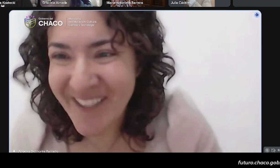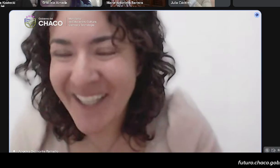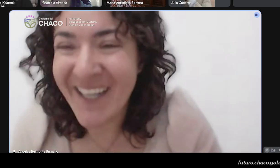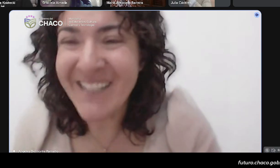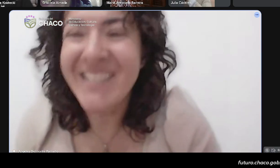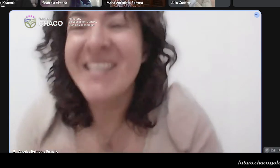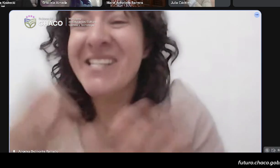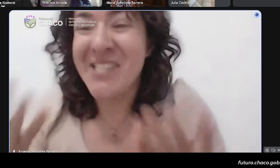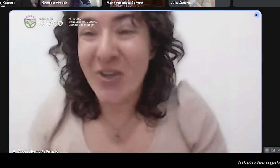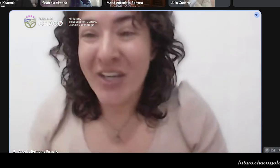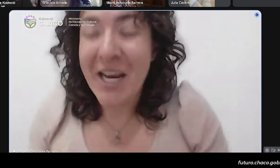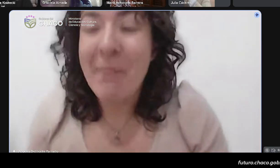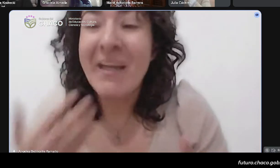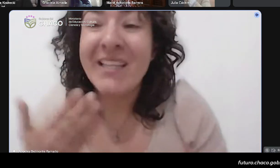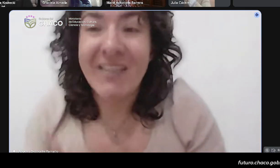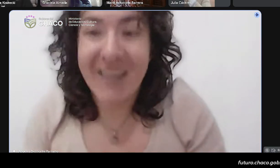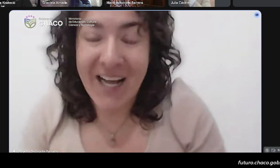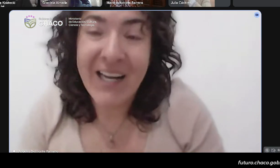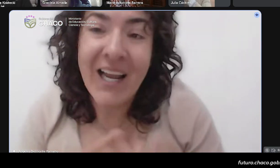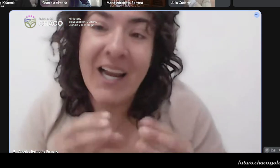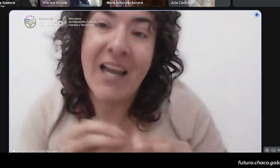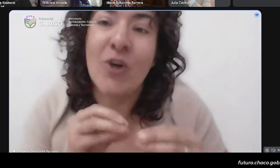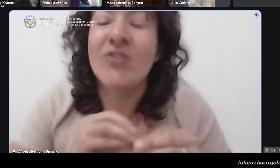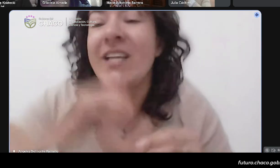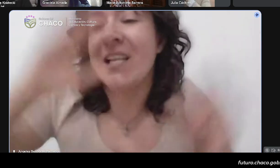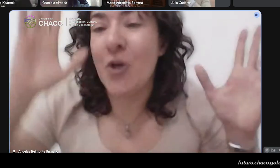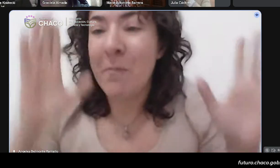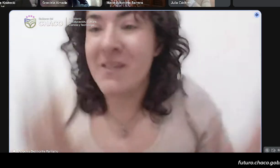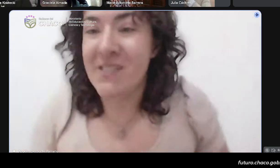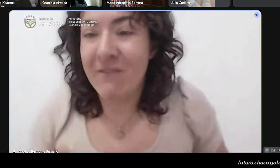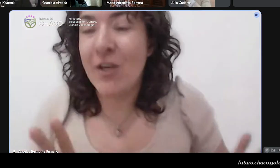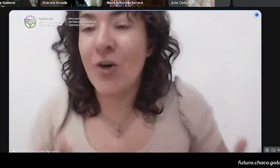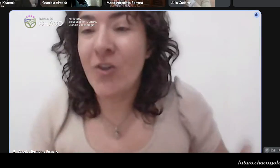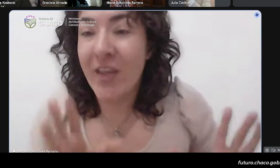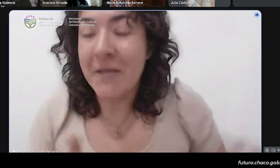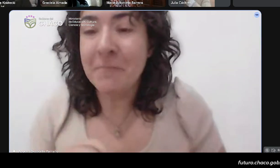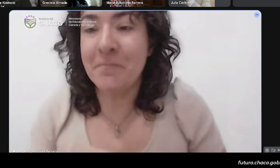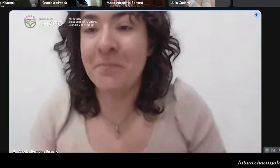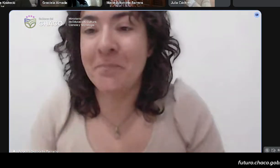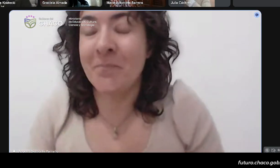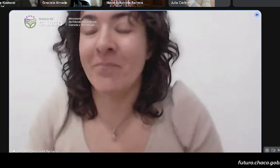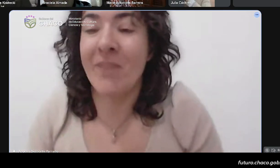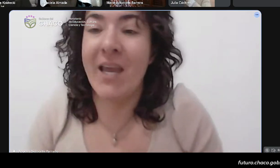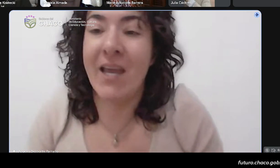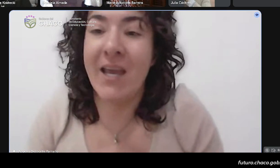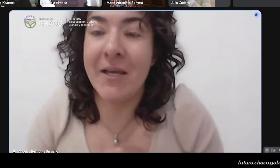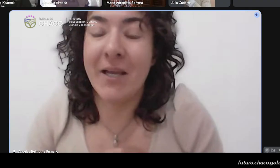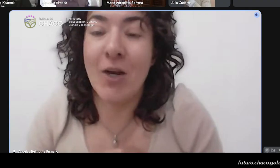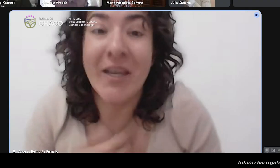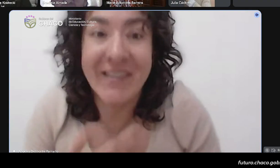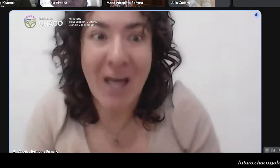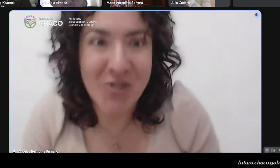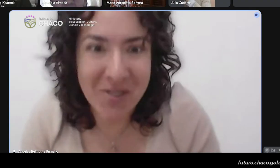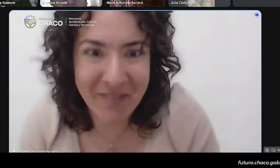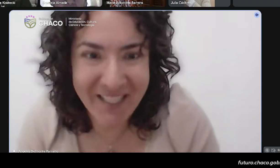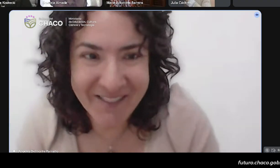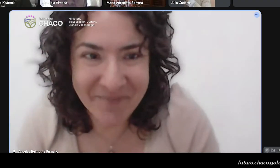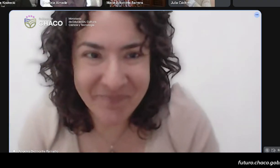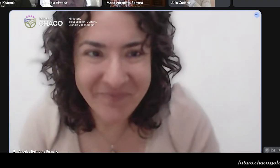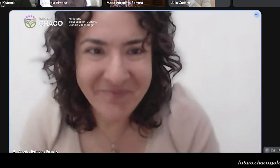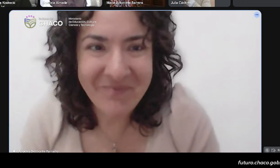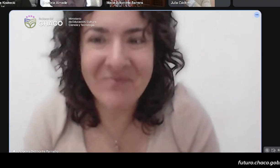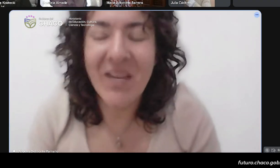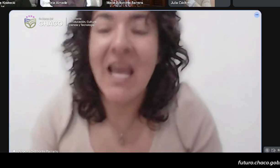estaba soltera, sino que era para trabajar el contenido específico de los estados